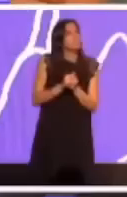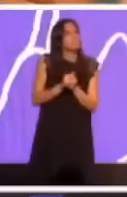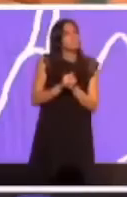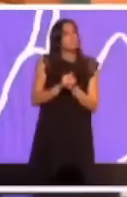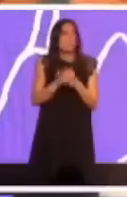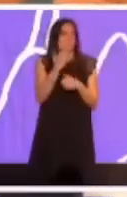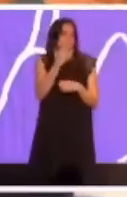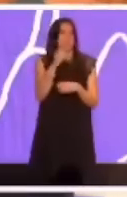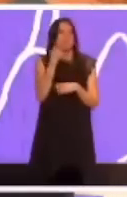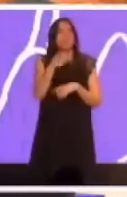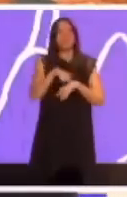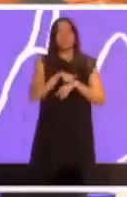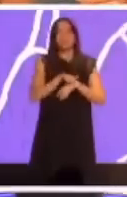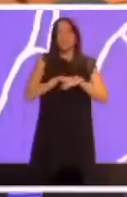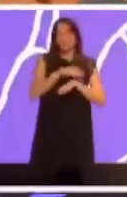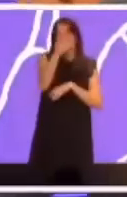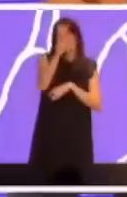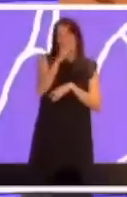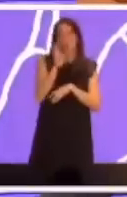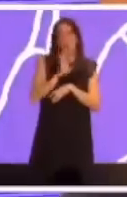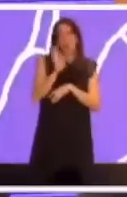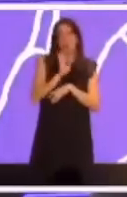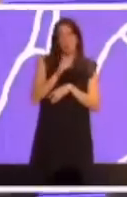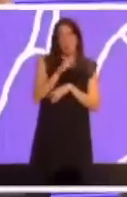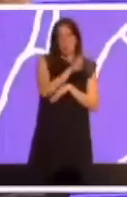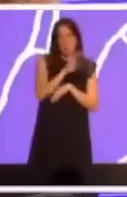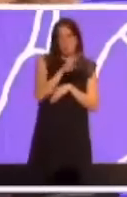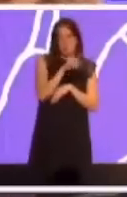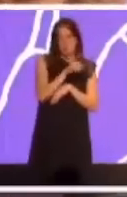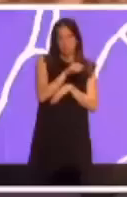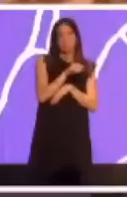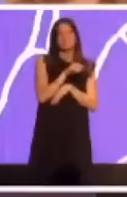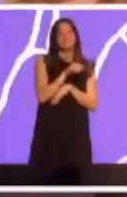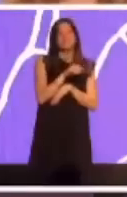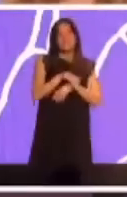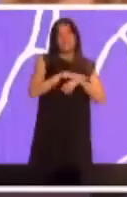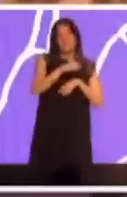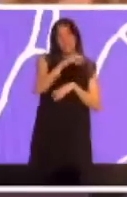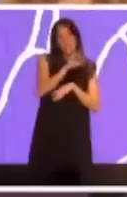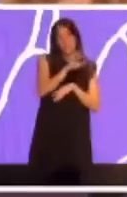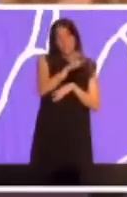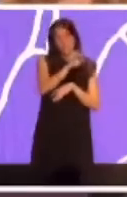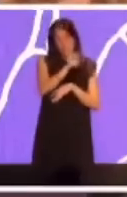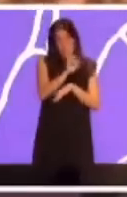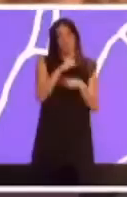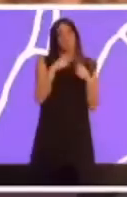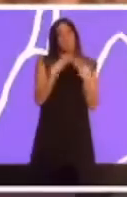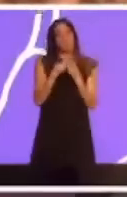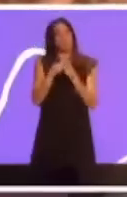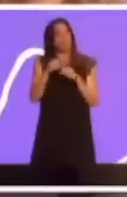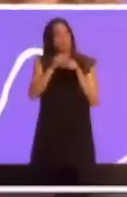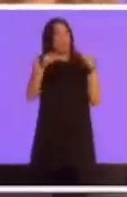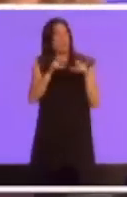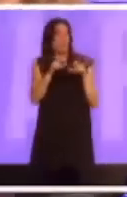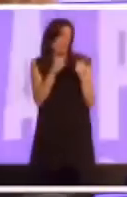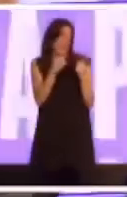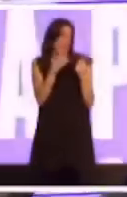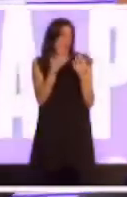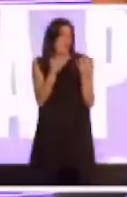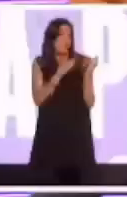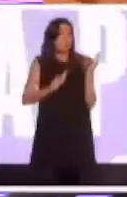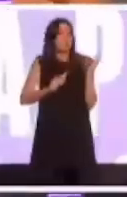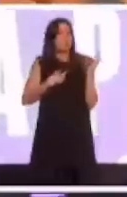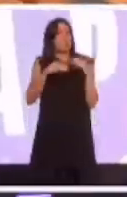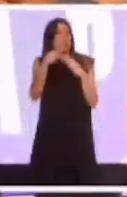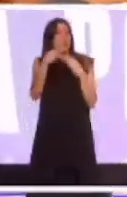un ministro corrupto del partido popular el ministro Soria junto a un empresario canario y junto